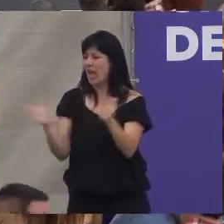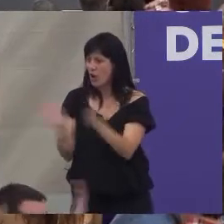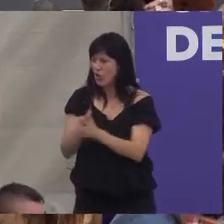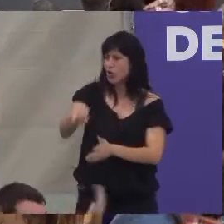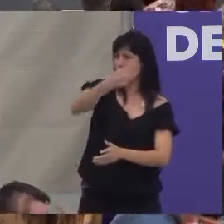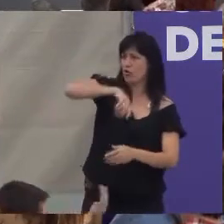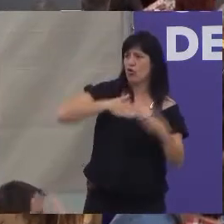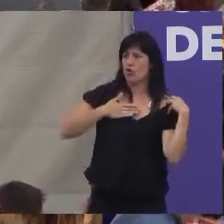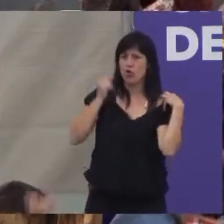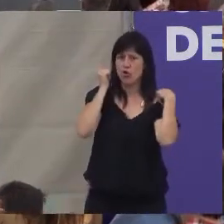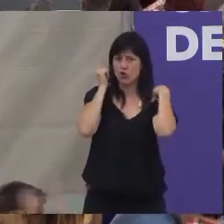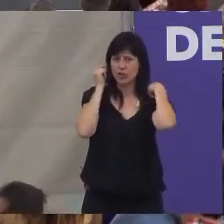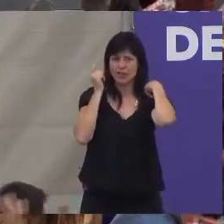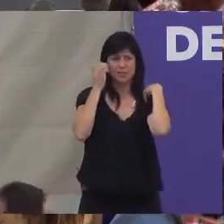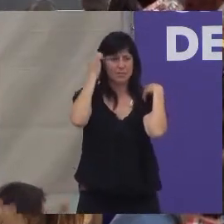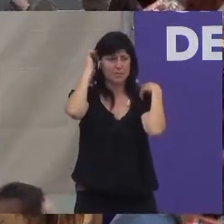nosotras.